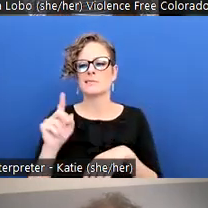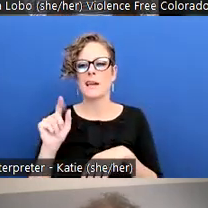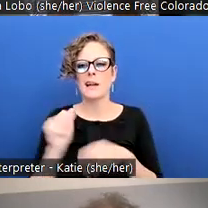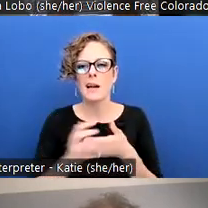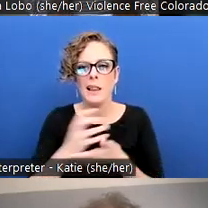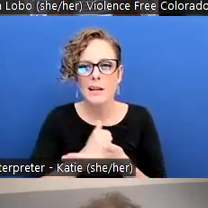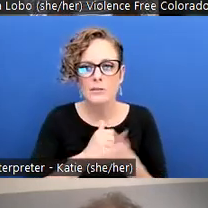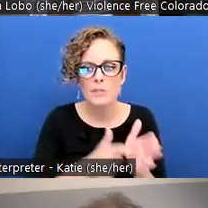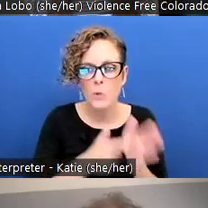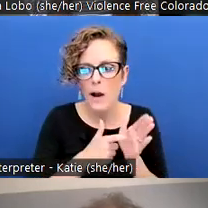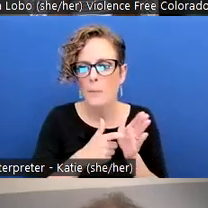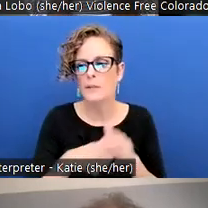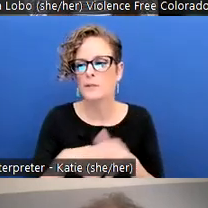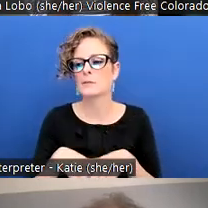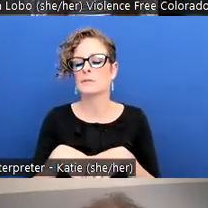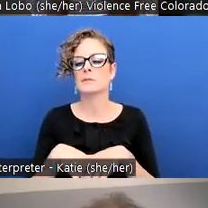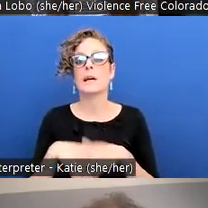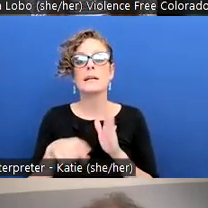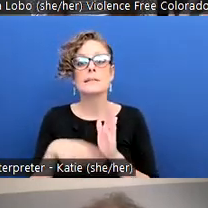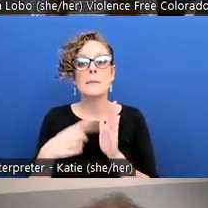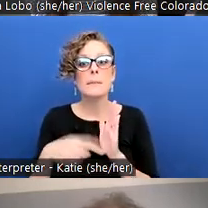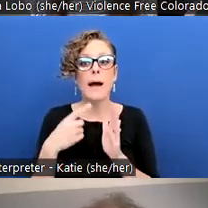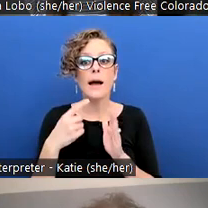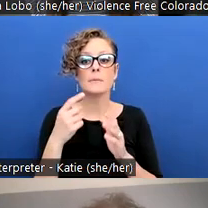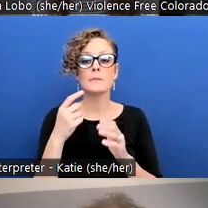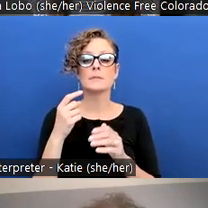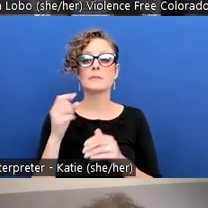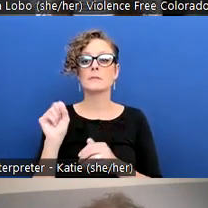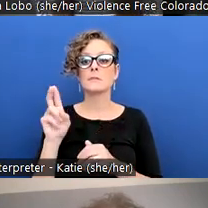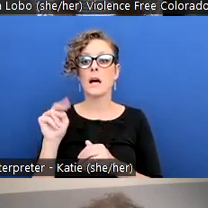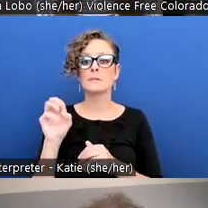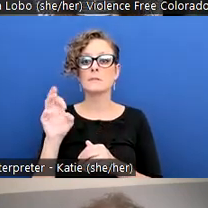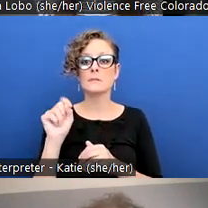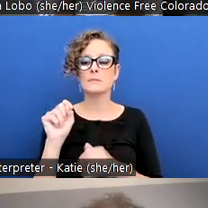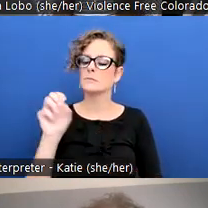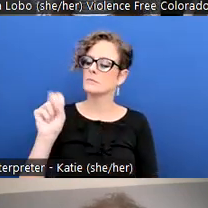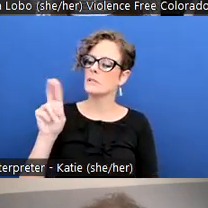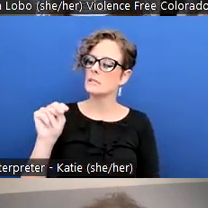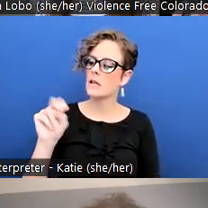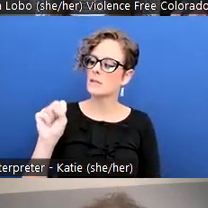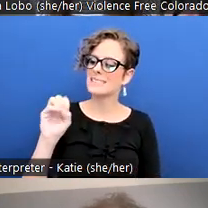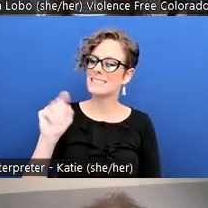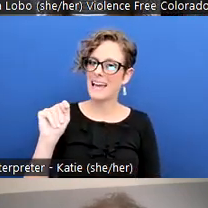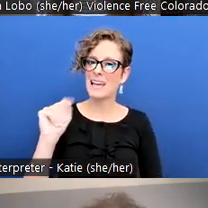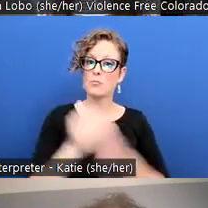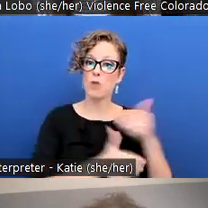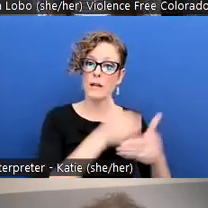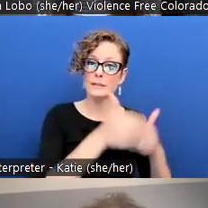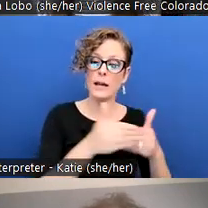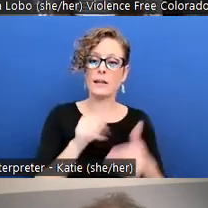de huellas digitales. Entonces, en el proceso, los congresistas pueden seguir con las